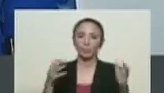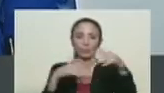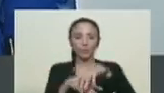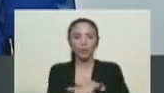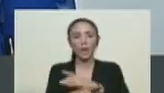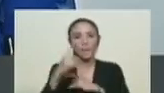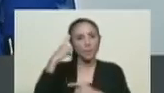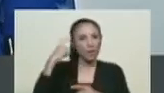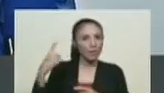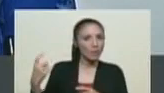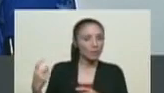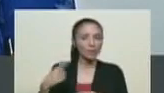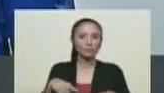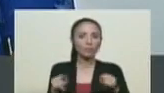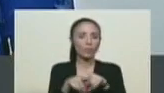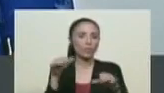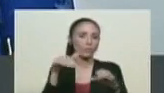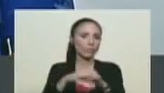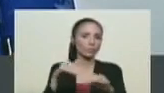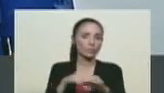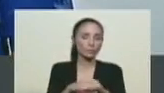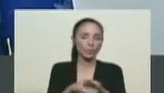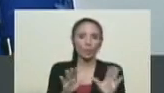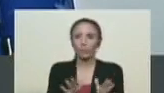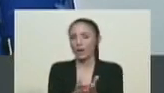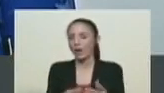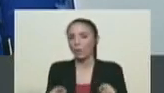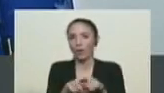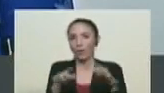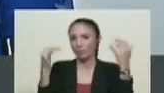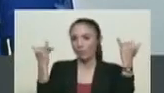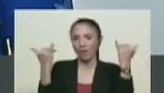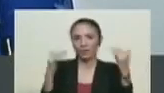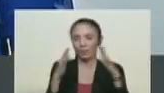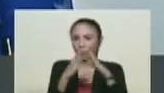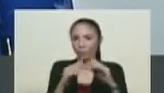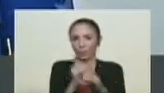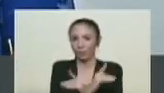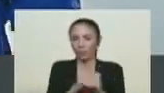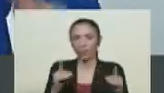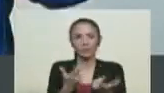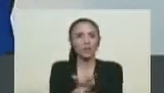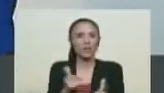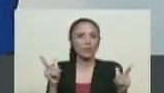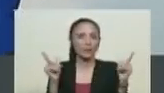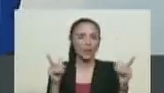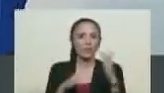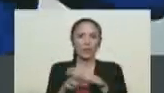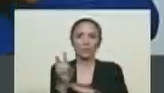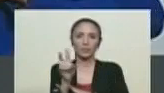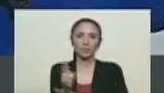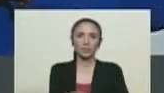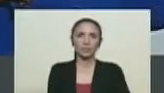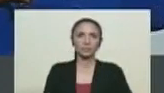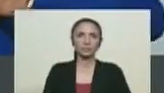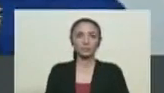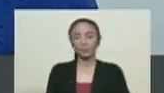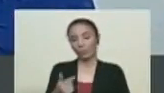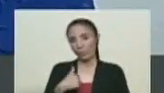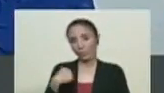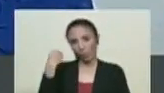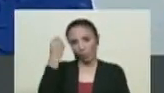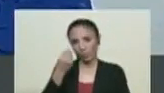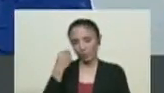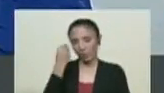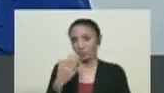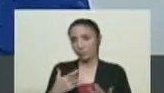pedagógica y a unas elecciones que sean una gran fiesta de la democracia y de la libertad venezolana. Así es lo que pienso yo,